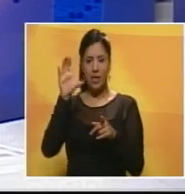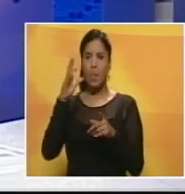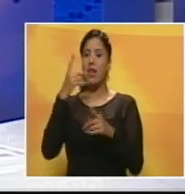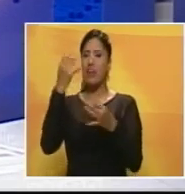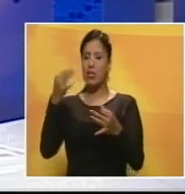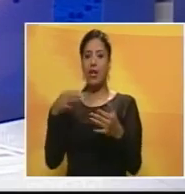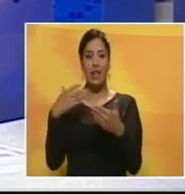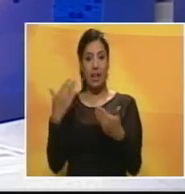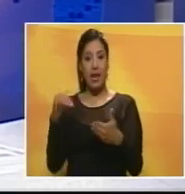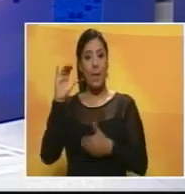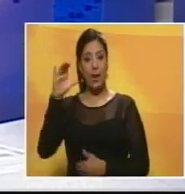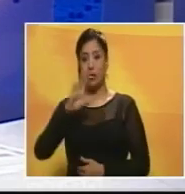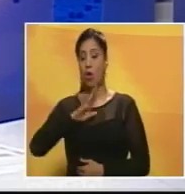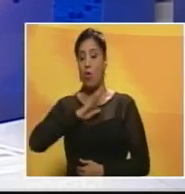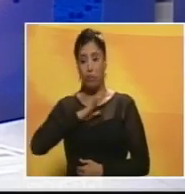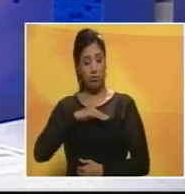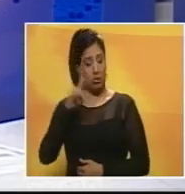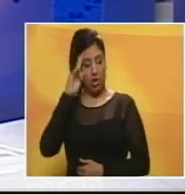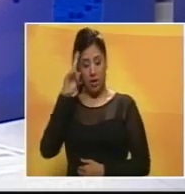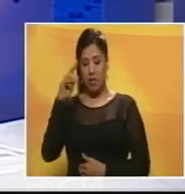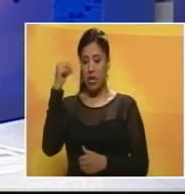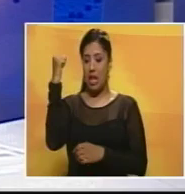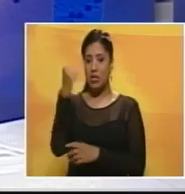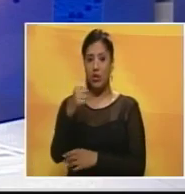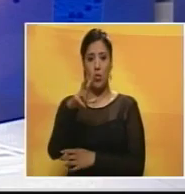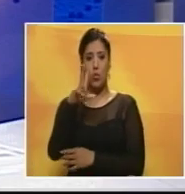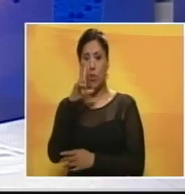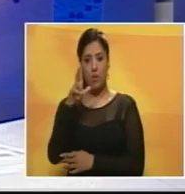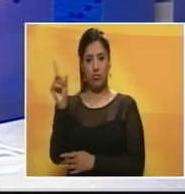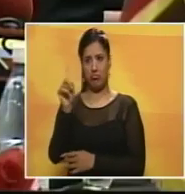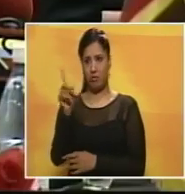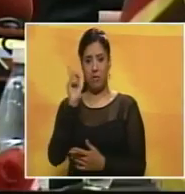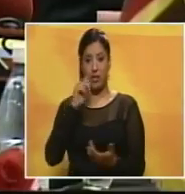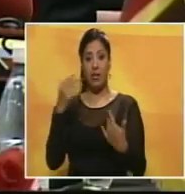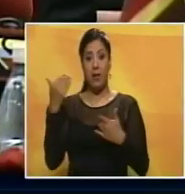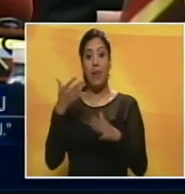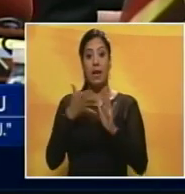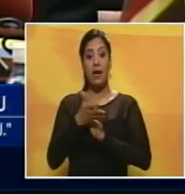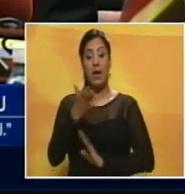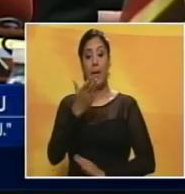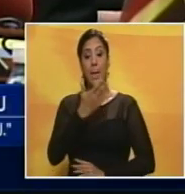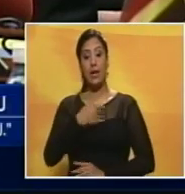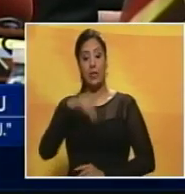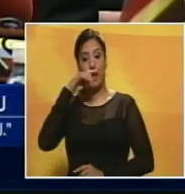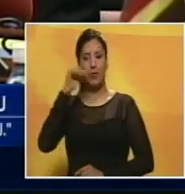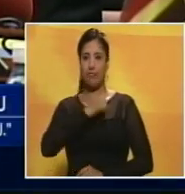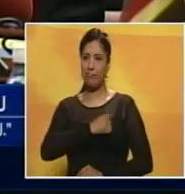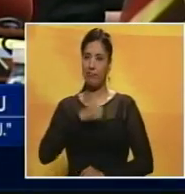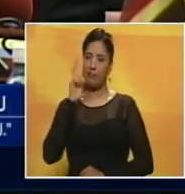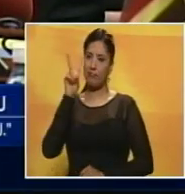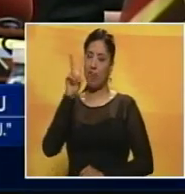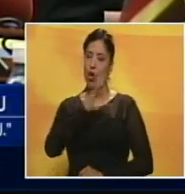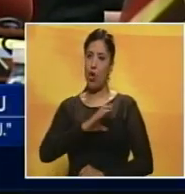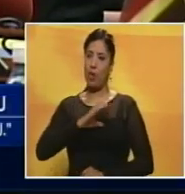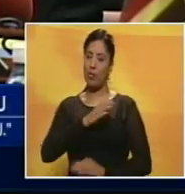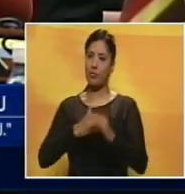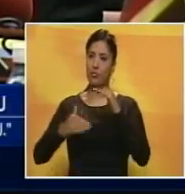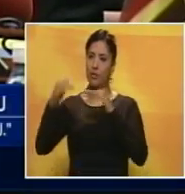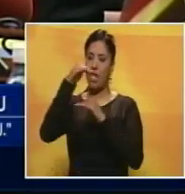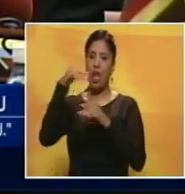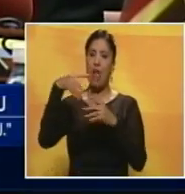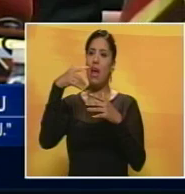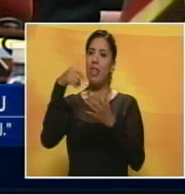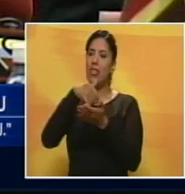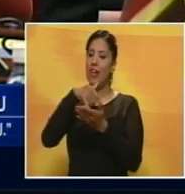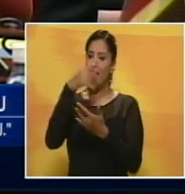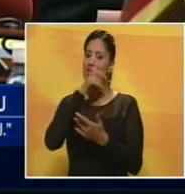al asegurar que en el país se han cometido crímenes de lesa humanidad. Valero sostuvo que el Ejecutivo venezolano lamenta que el alto comisionado haya